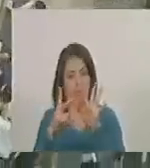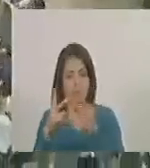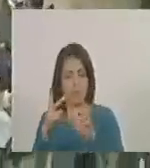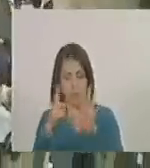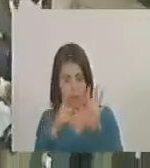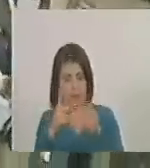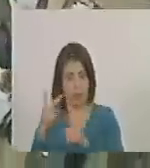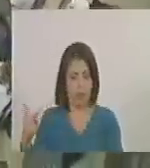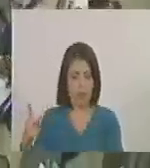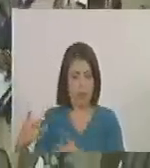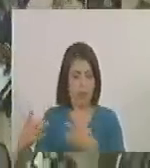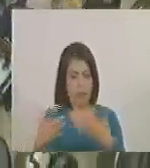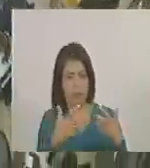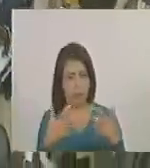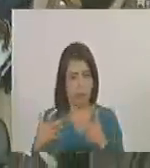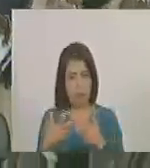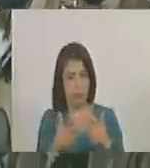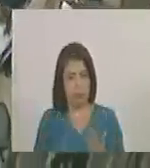lucha armada.